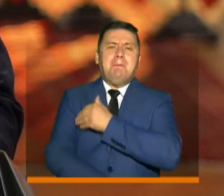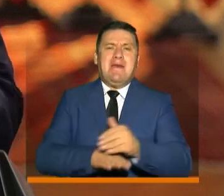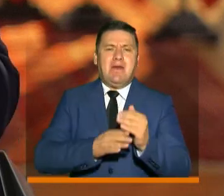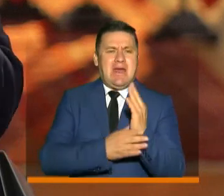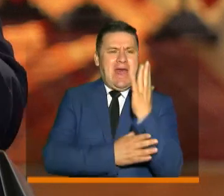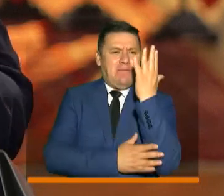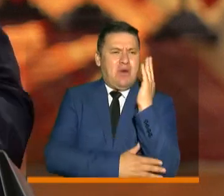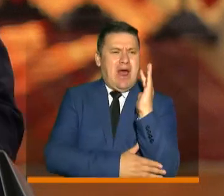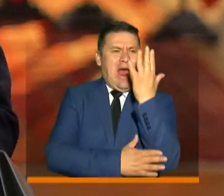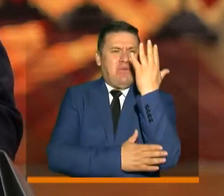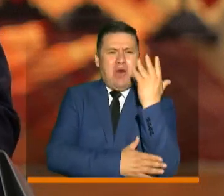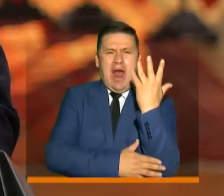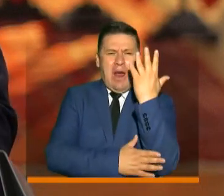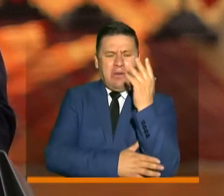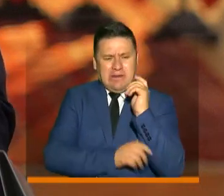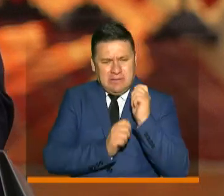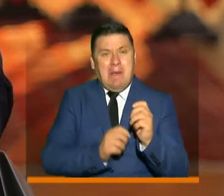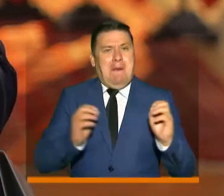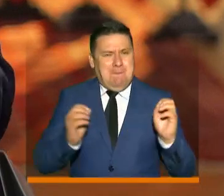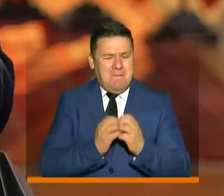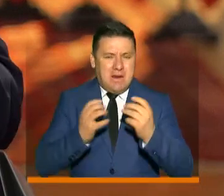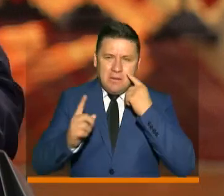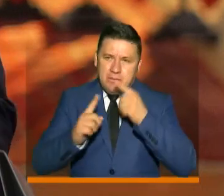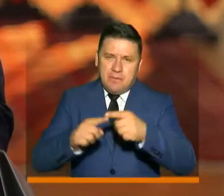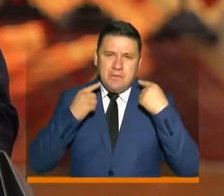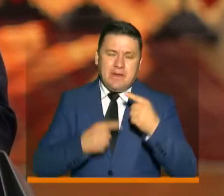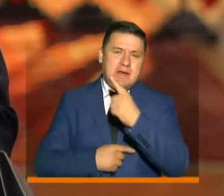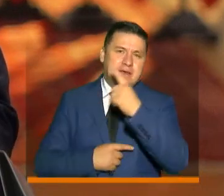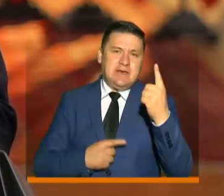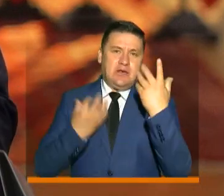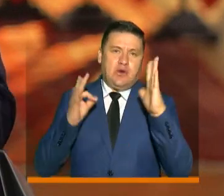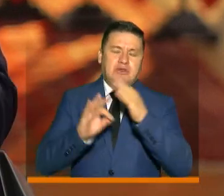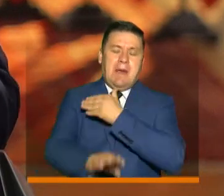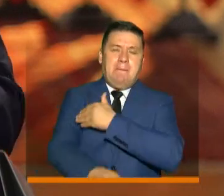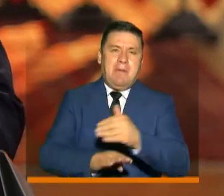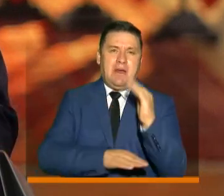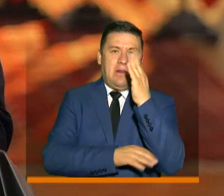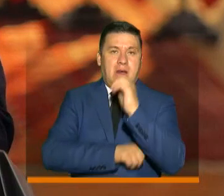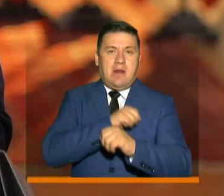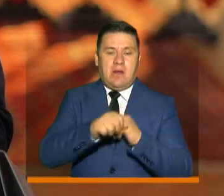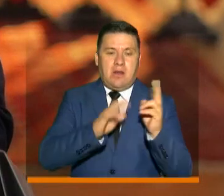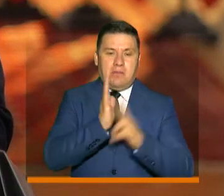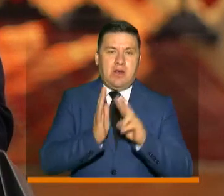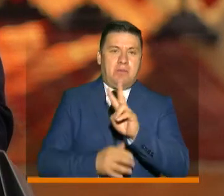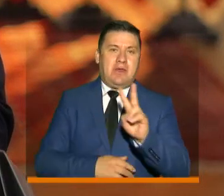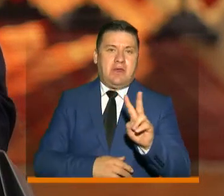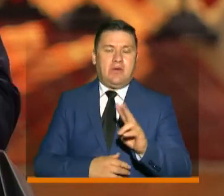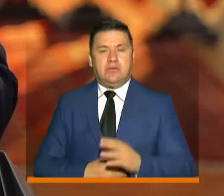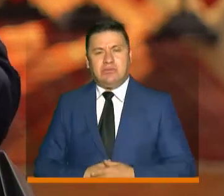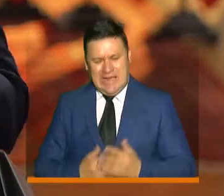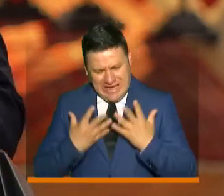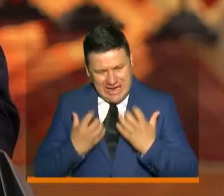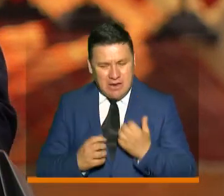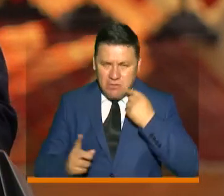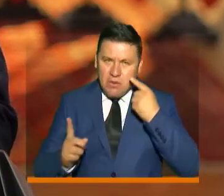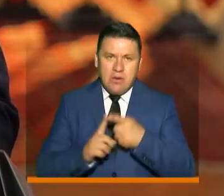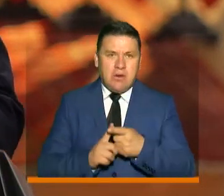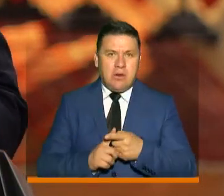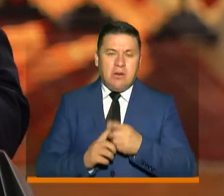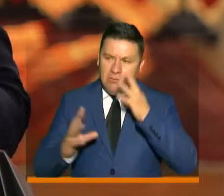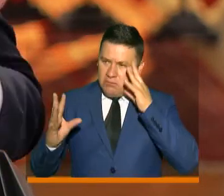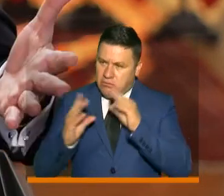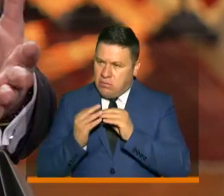y cumpliremos nuestra meta de sembrar 180 millones de árboles en el año 2022 y con la operación